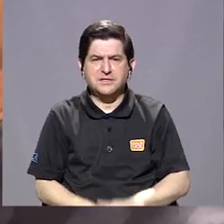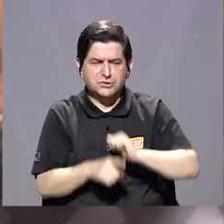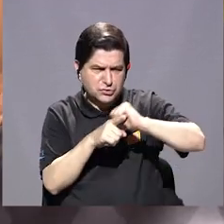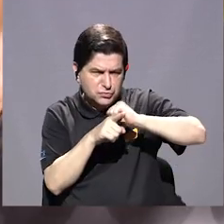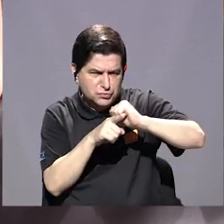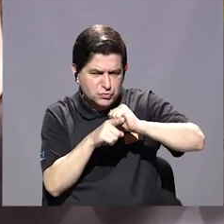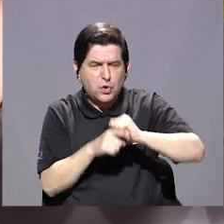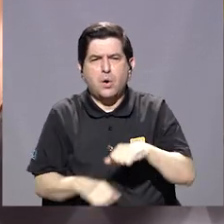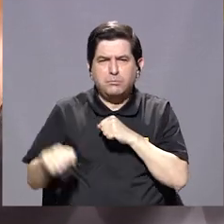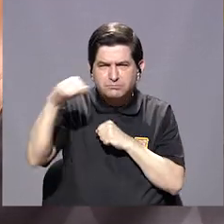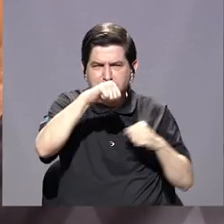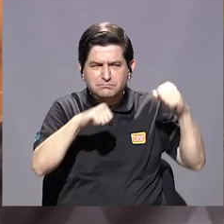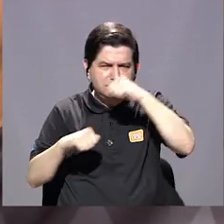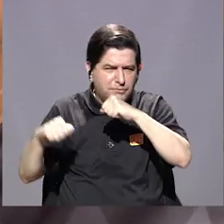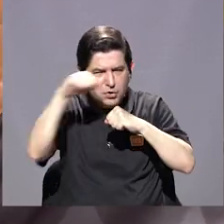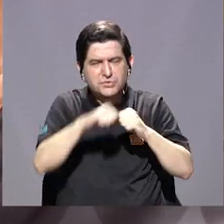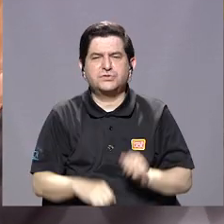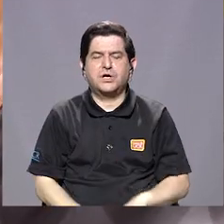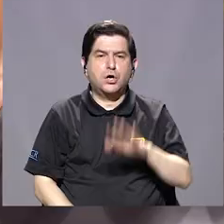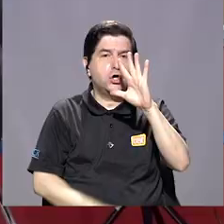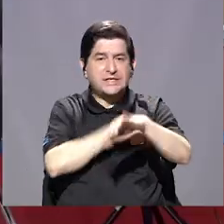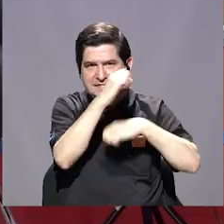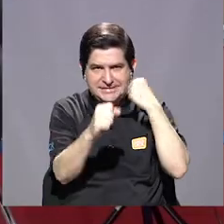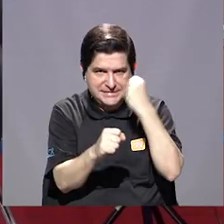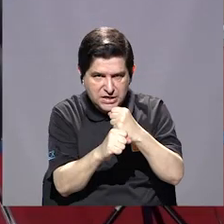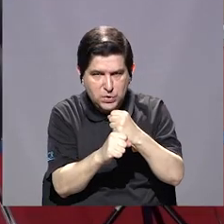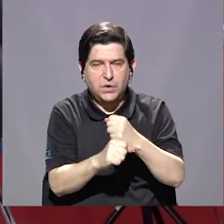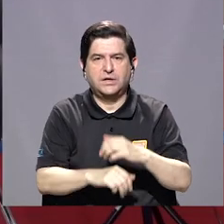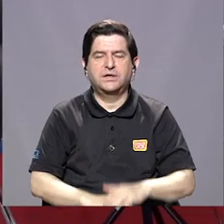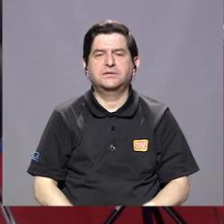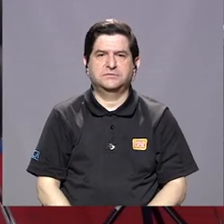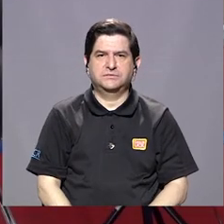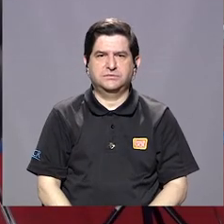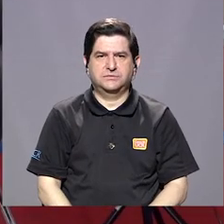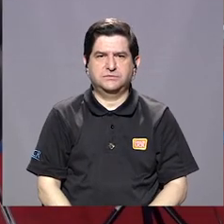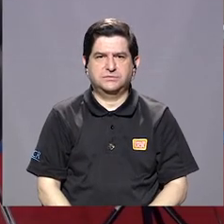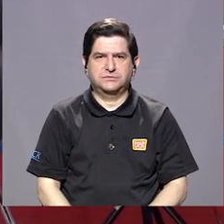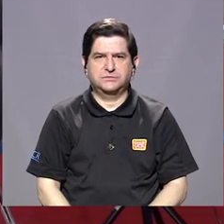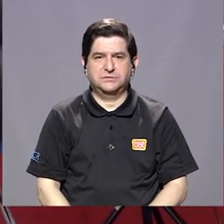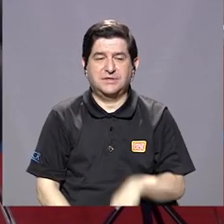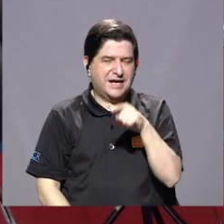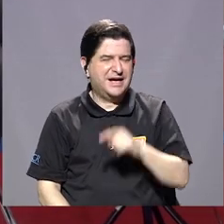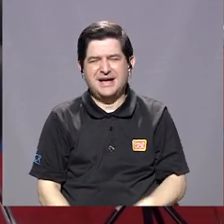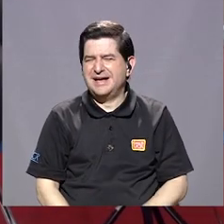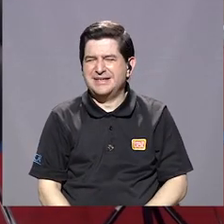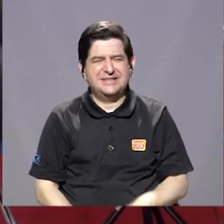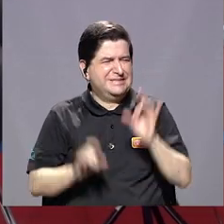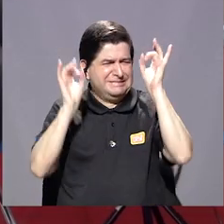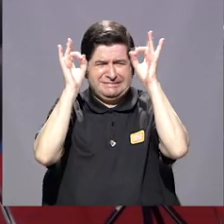box. Pasan unos 5 años de desmadre, la